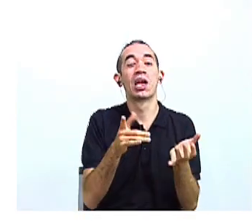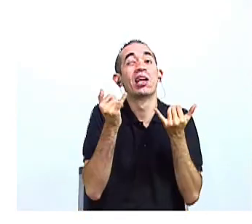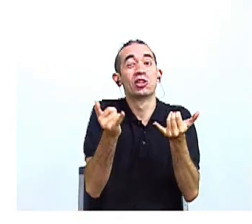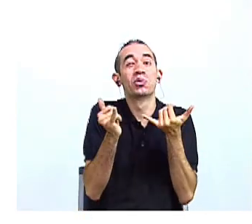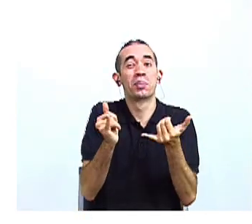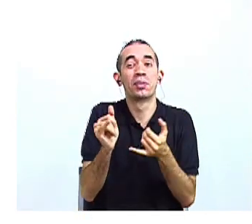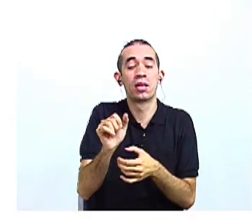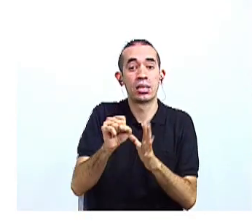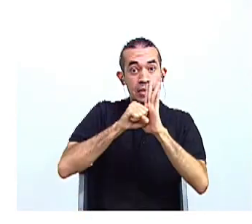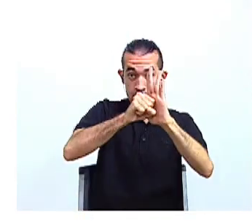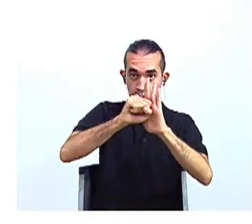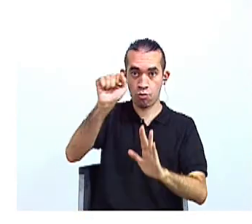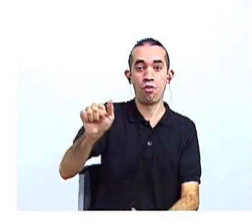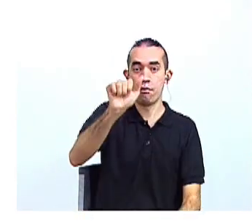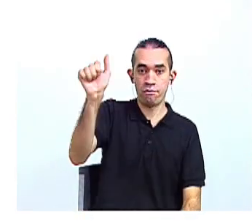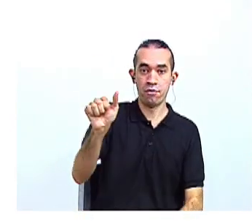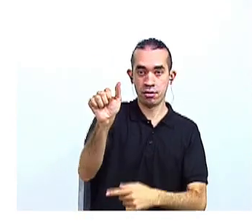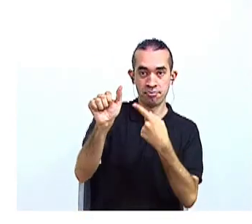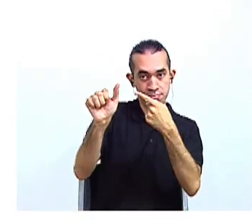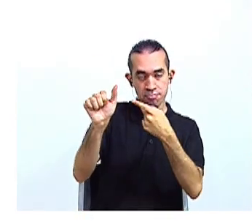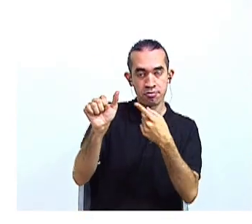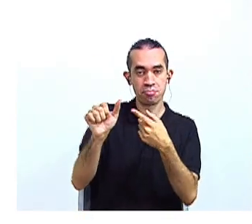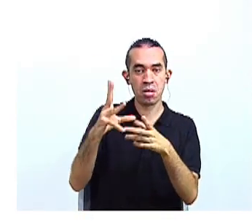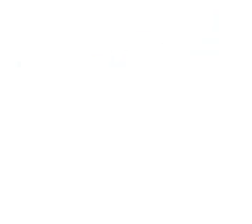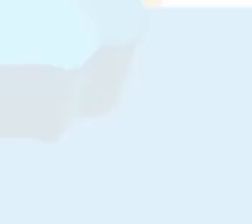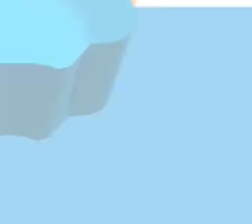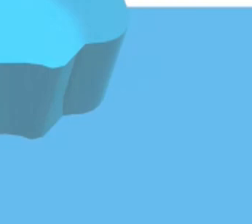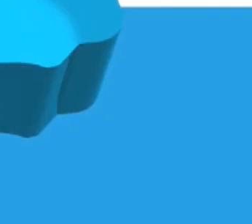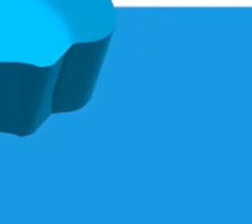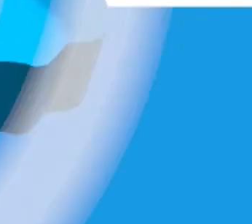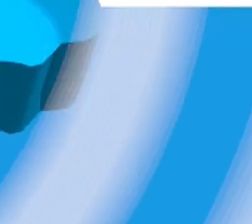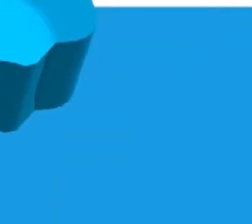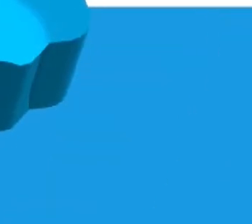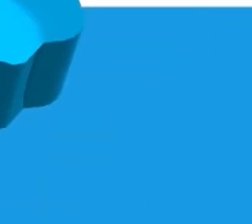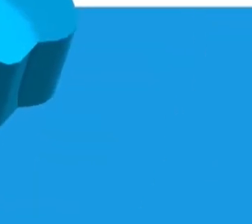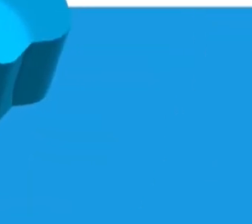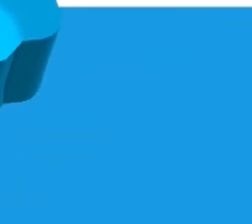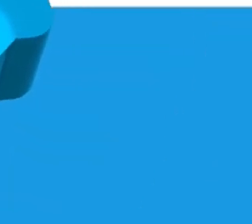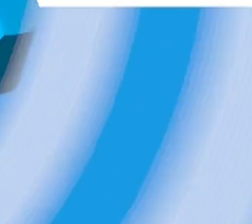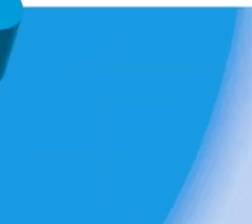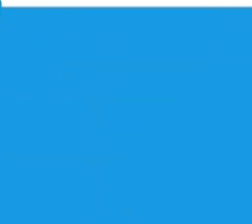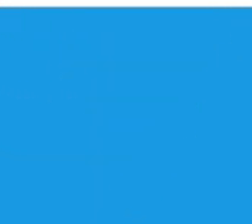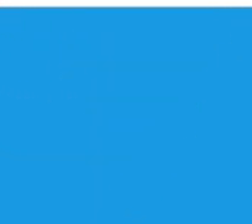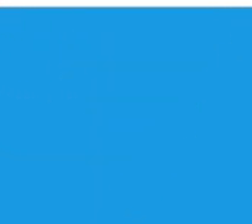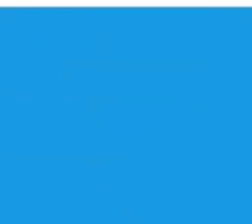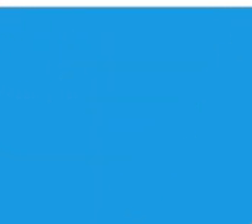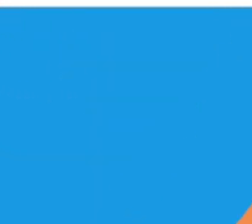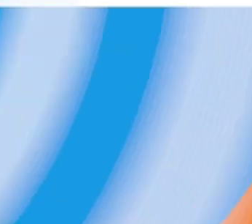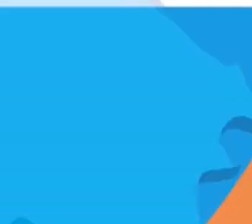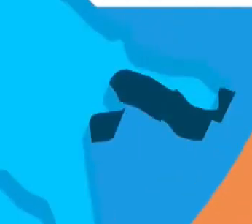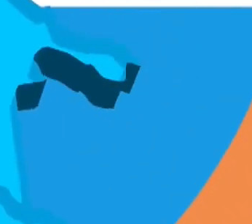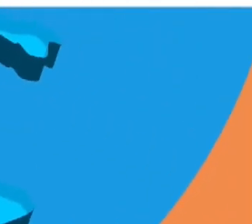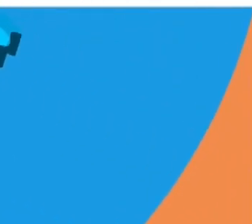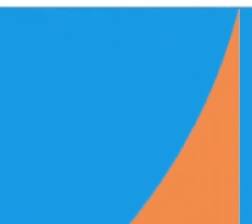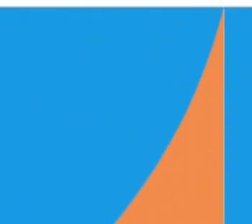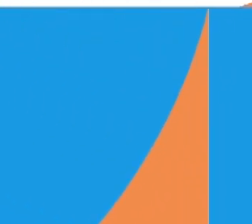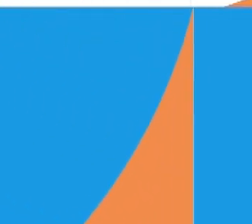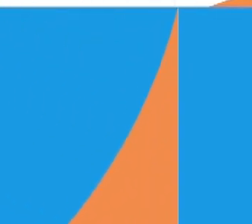Actualmente, el símbolo arroba es un componente fundamental en las direcciones de correo electrónico.